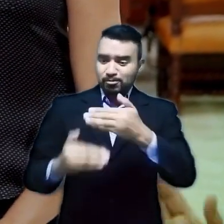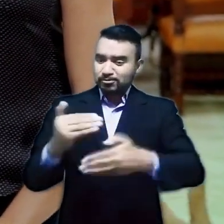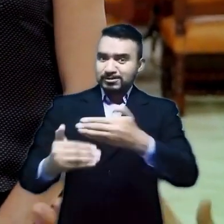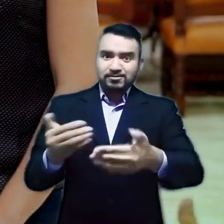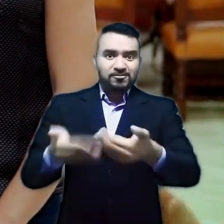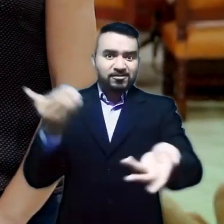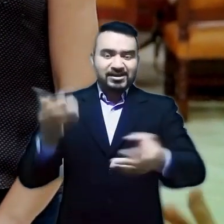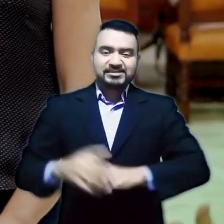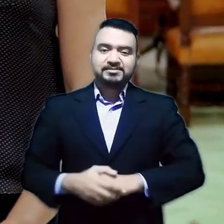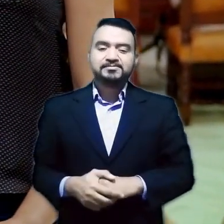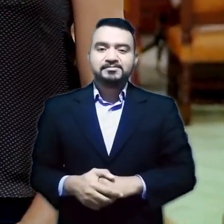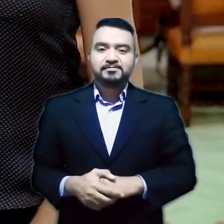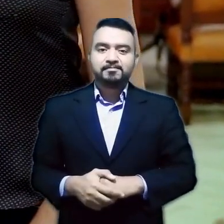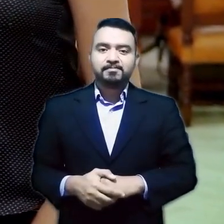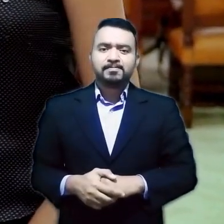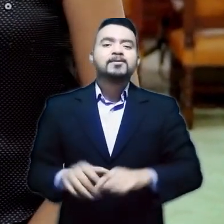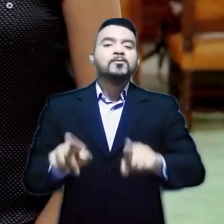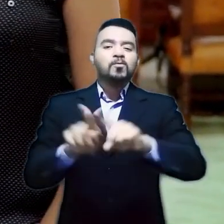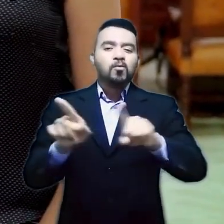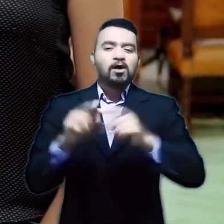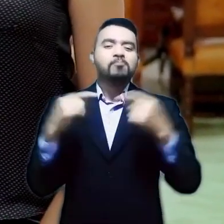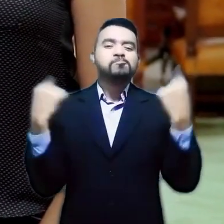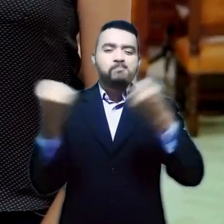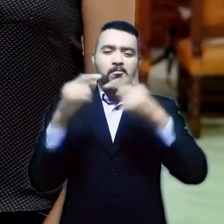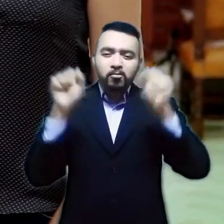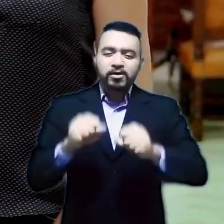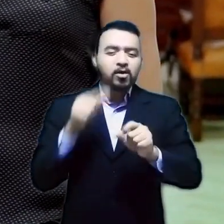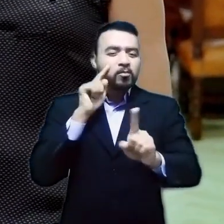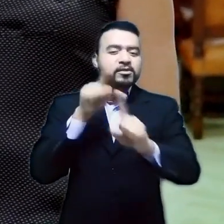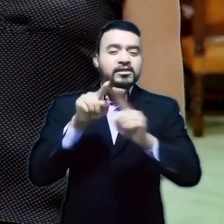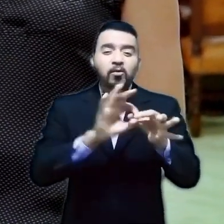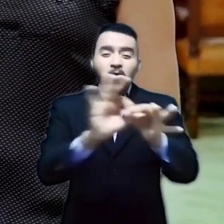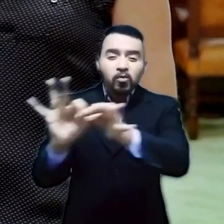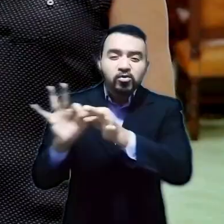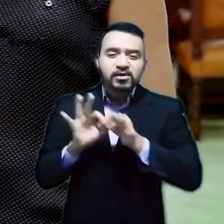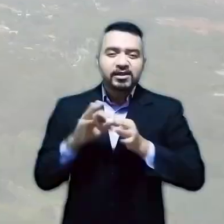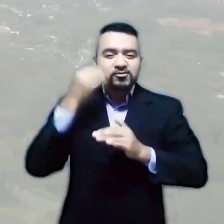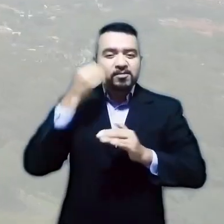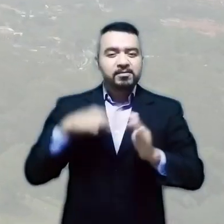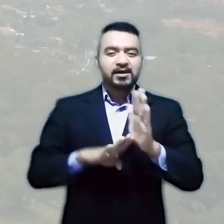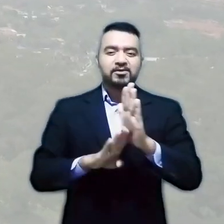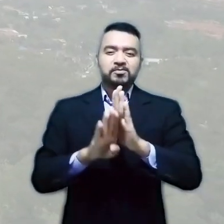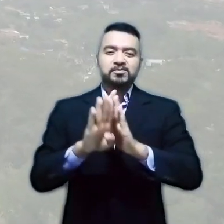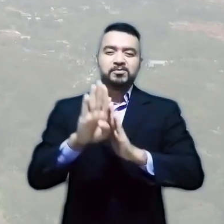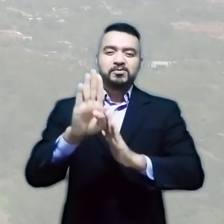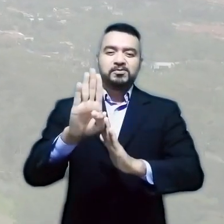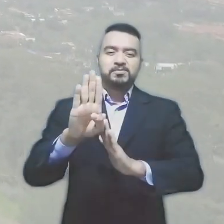Seguimos cumpliendo para que juntos sumemos por Envigado.